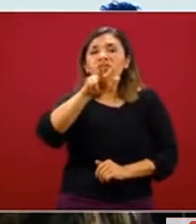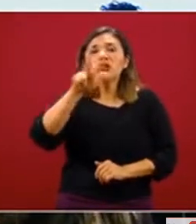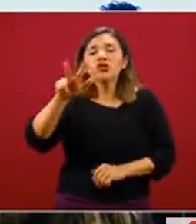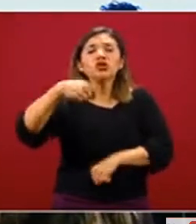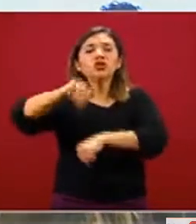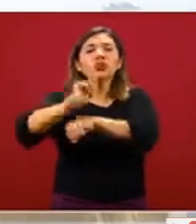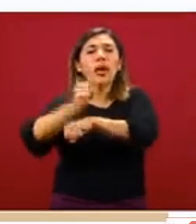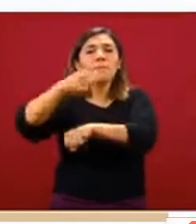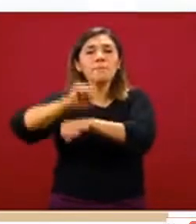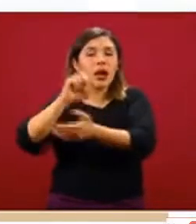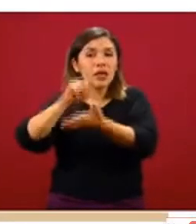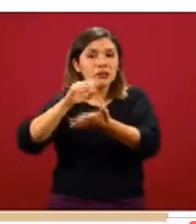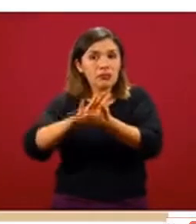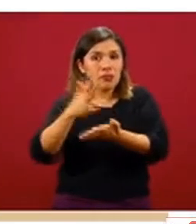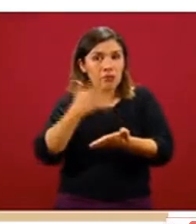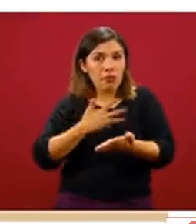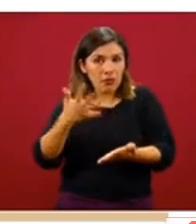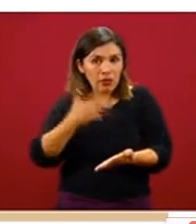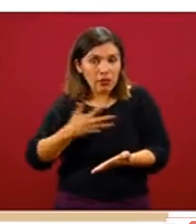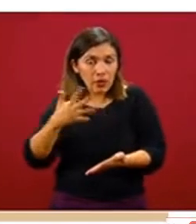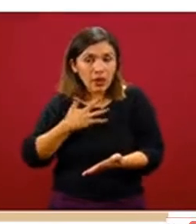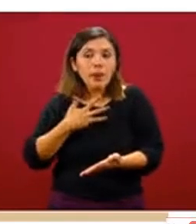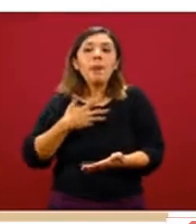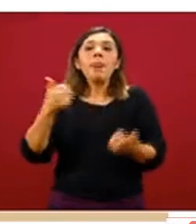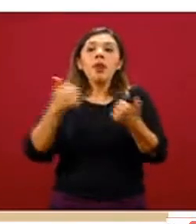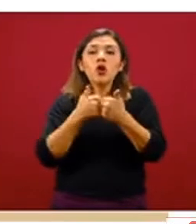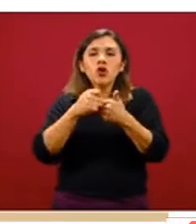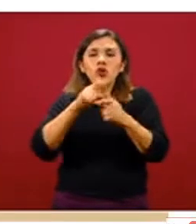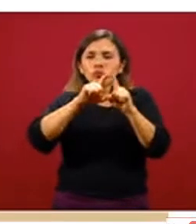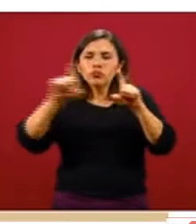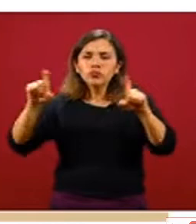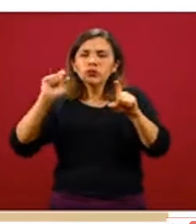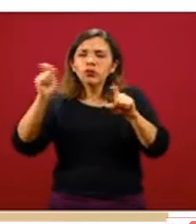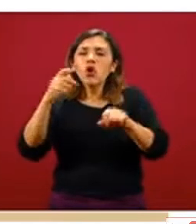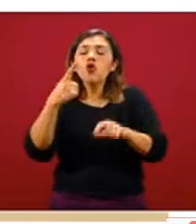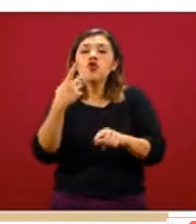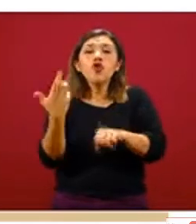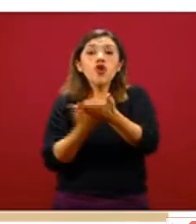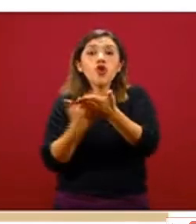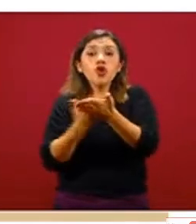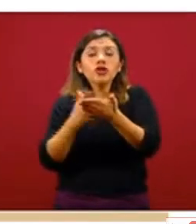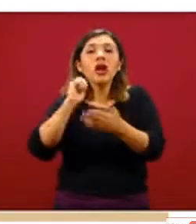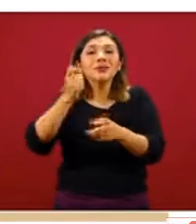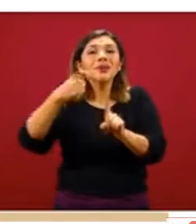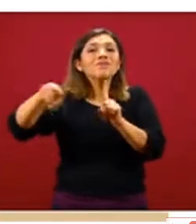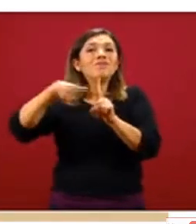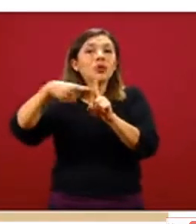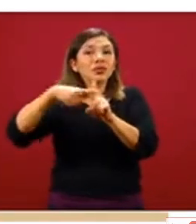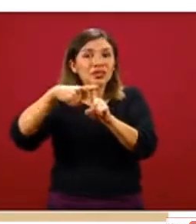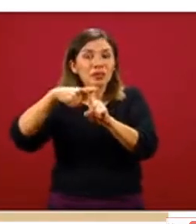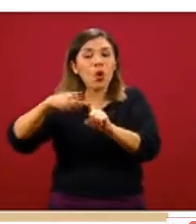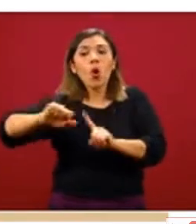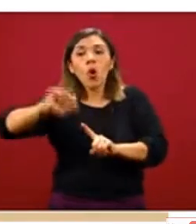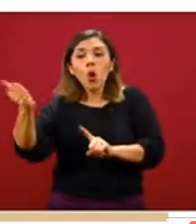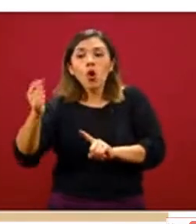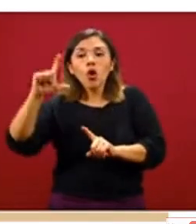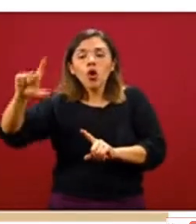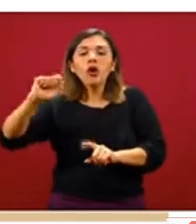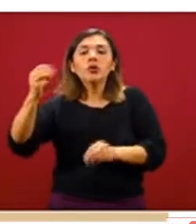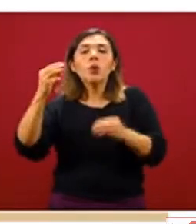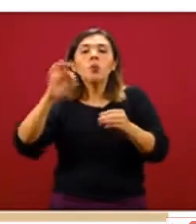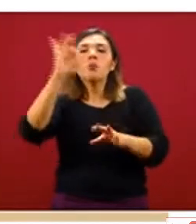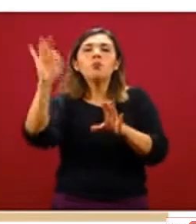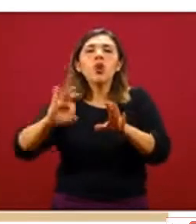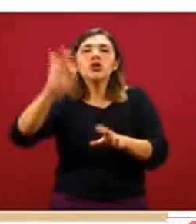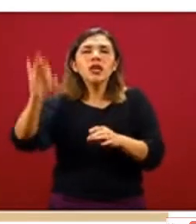semanas que están registradas, y las barras rosas es la positividad de las muestras, y el otro es el porcentaje de muestreo.